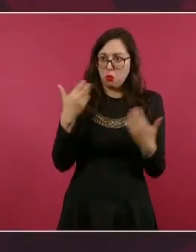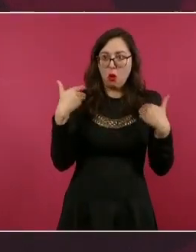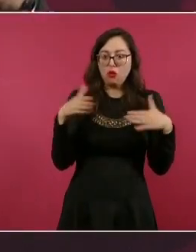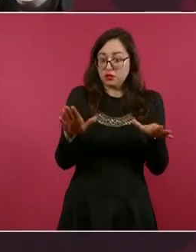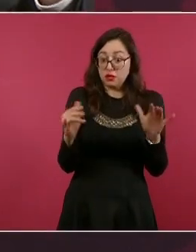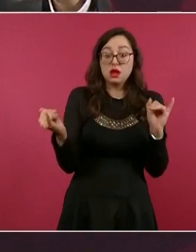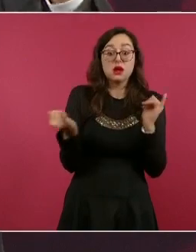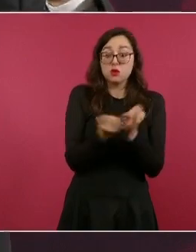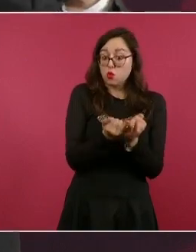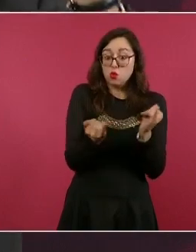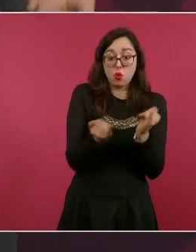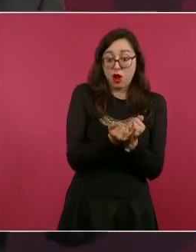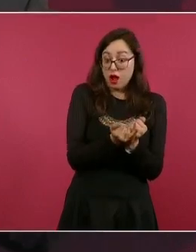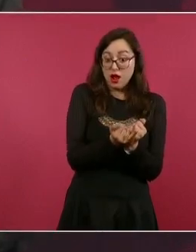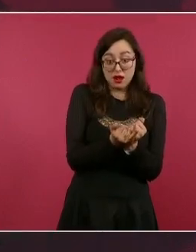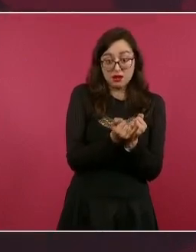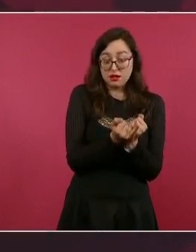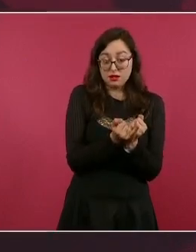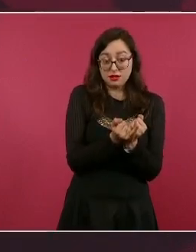En el caso